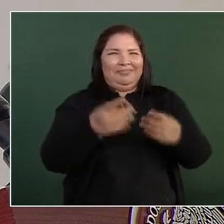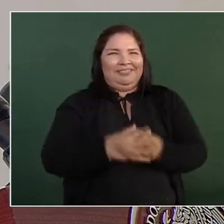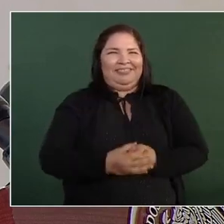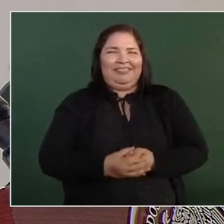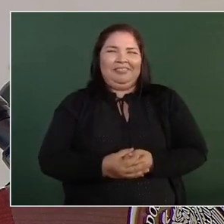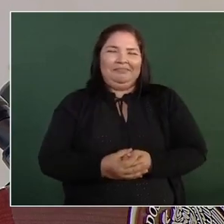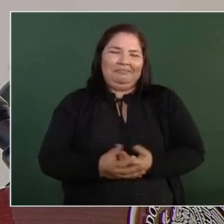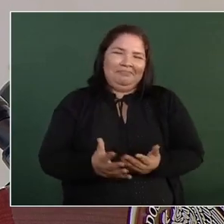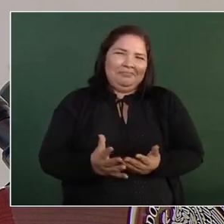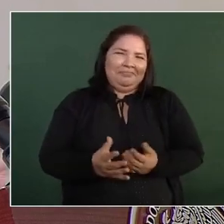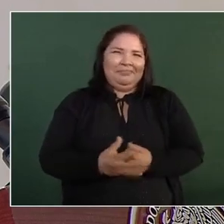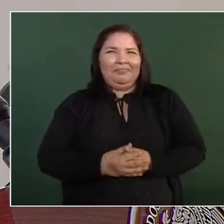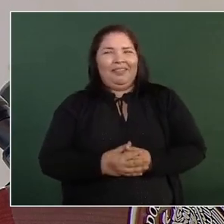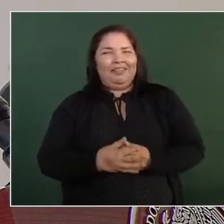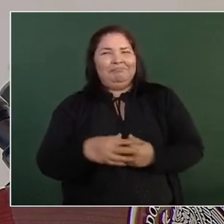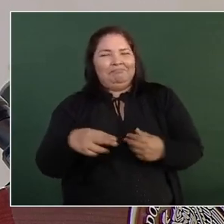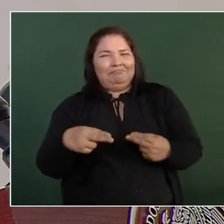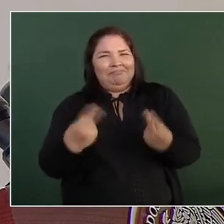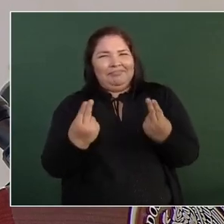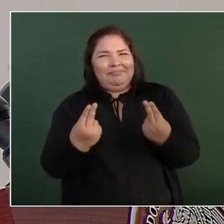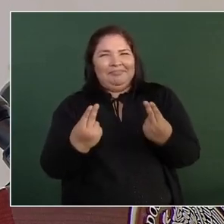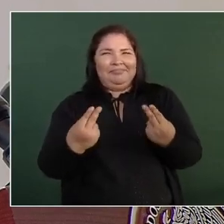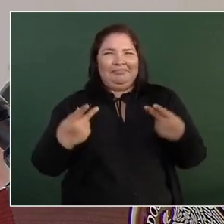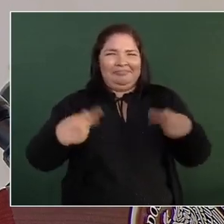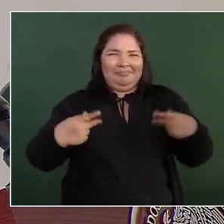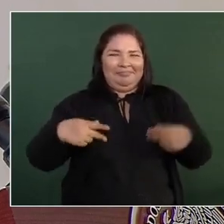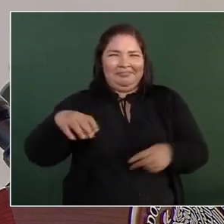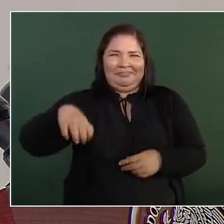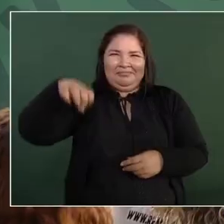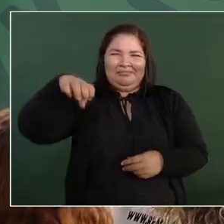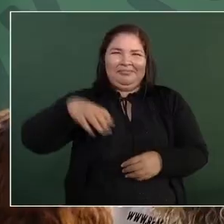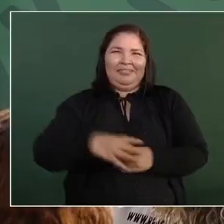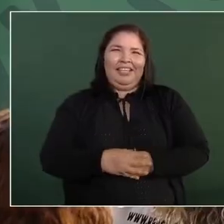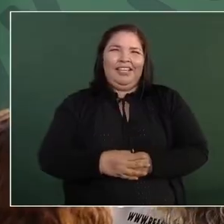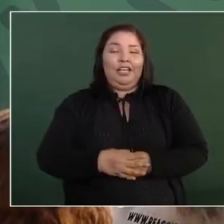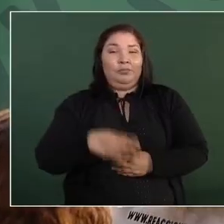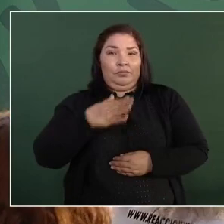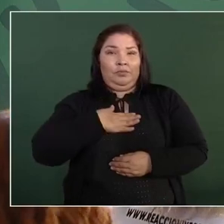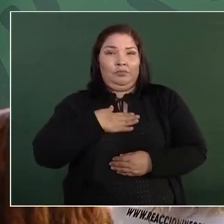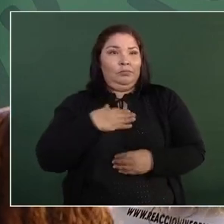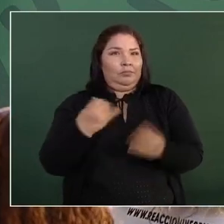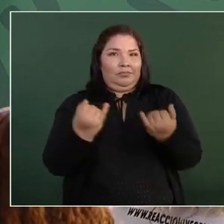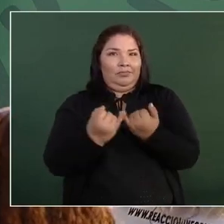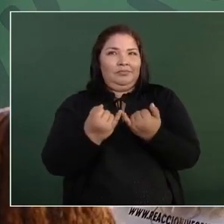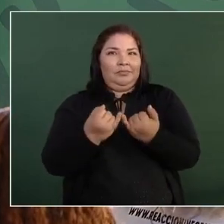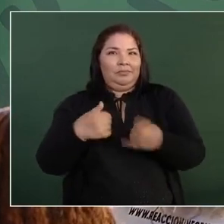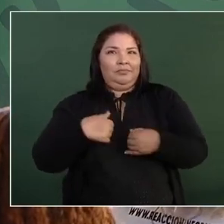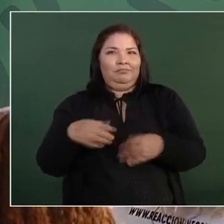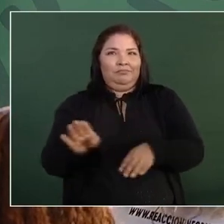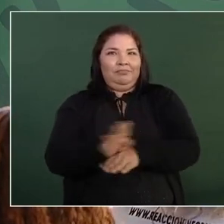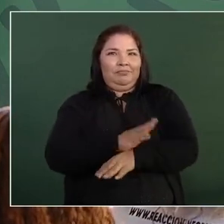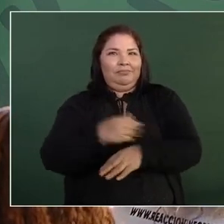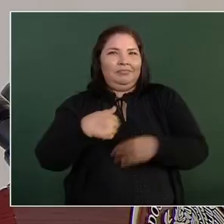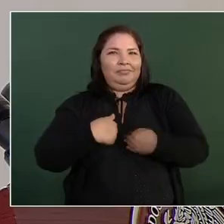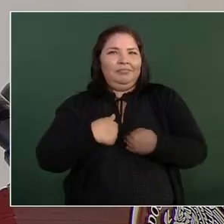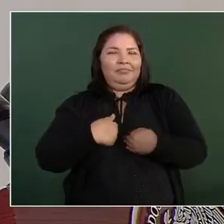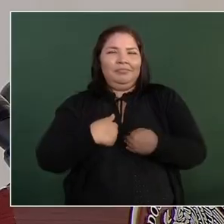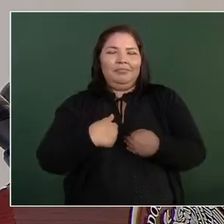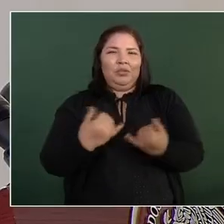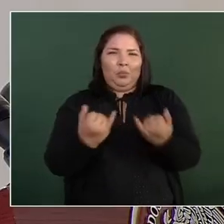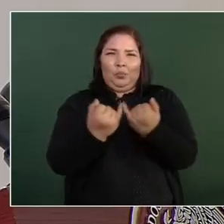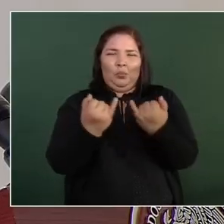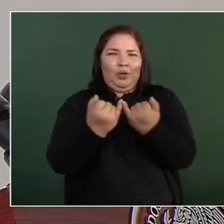poco jugando con nuestros adultos mayores. Yo estoy dentro de ellos, yo soy beneficiario de ese